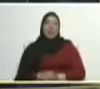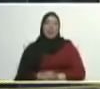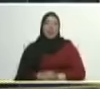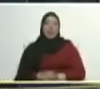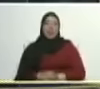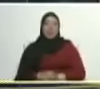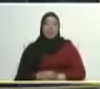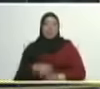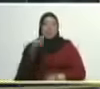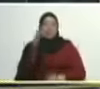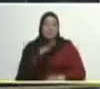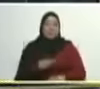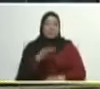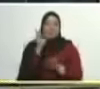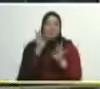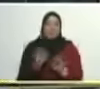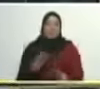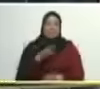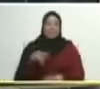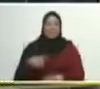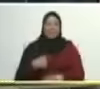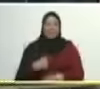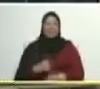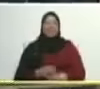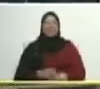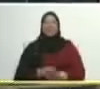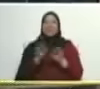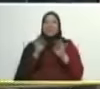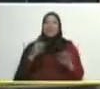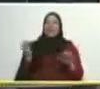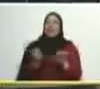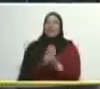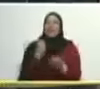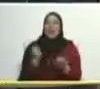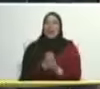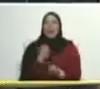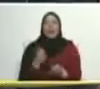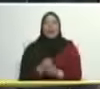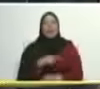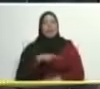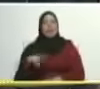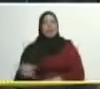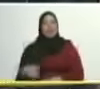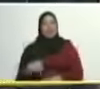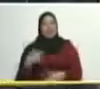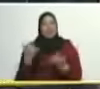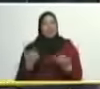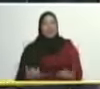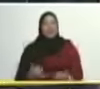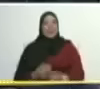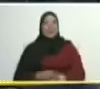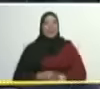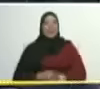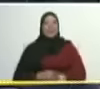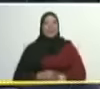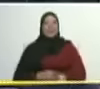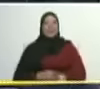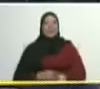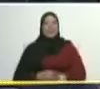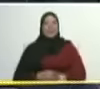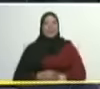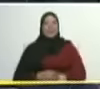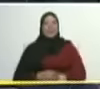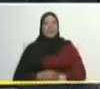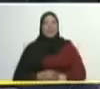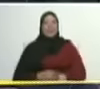y preservar el trabajo tesudo que hemos llevado a cabo, continuar el diálogo